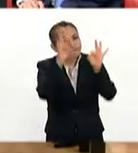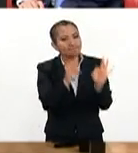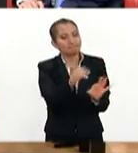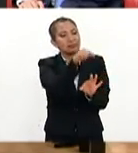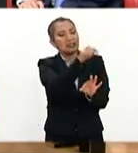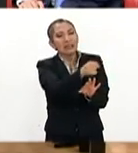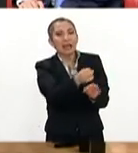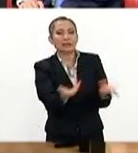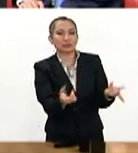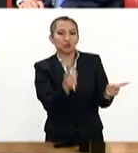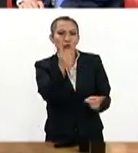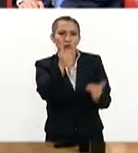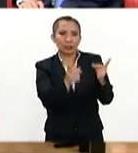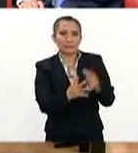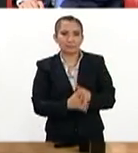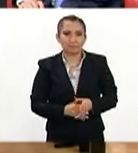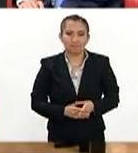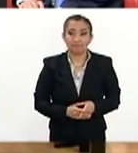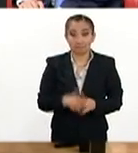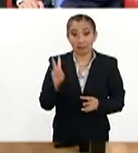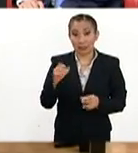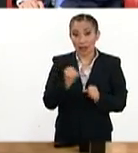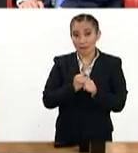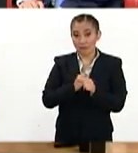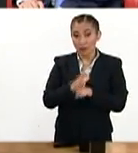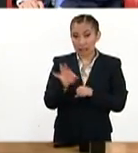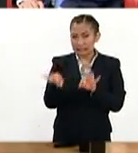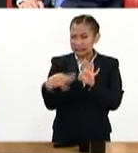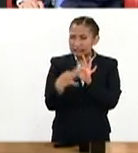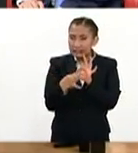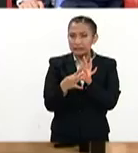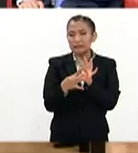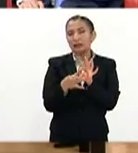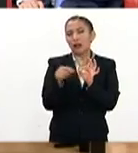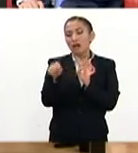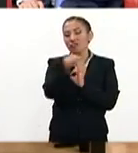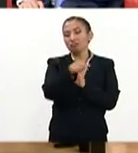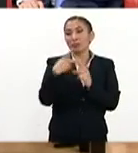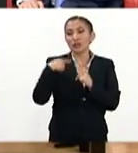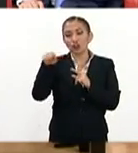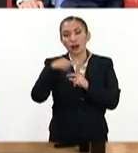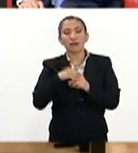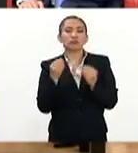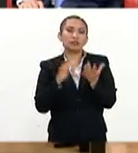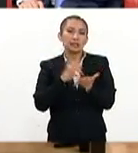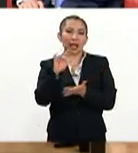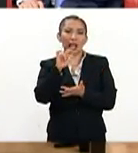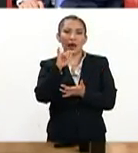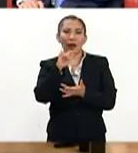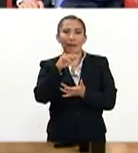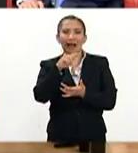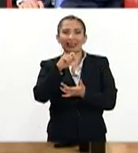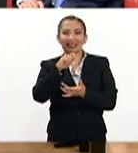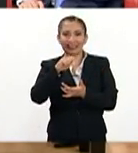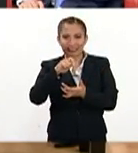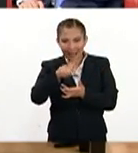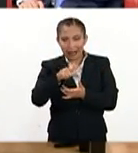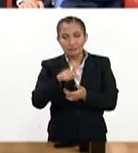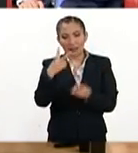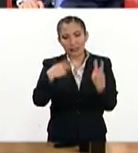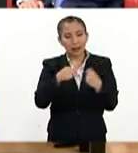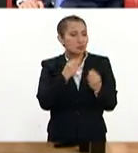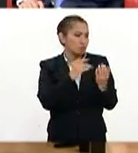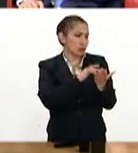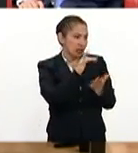científica, todos estos finalmente puntos. Lo que es información precisa, ¿no?, a los consumidores. Exacto. Muchísimas gracias, Laura Martinel, por estar aquí con nosotros. No, pues